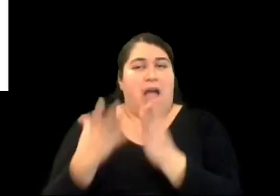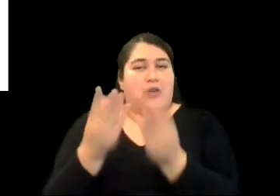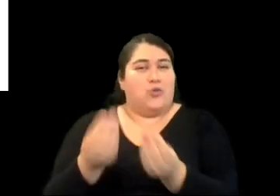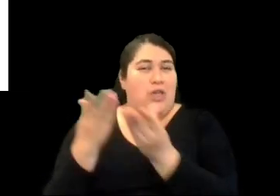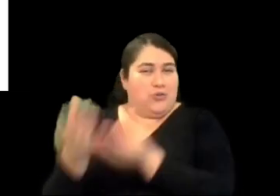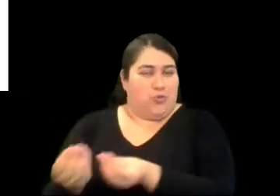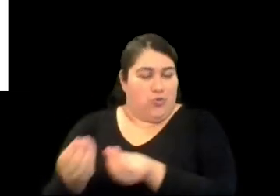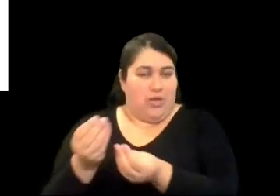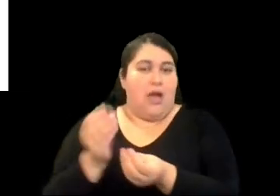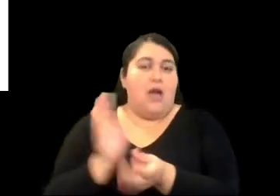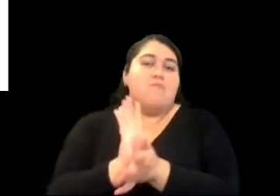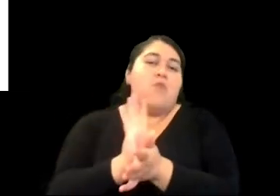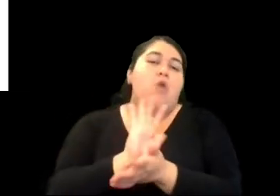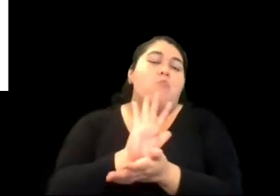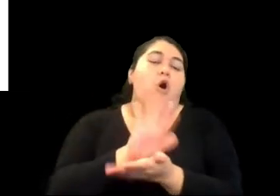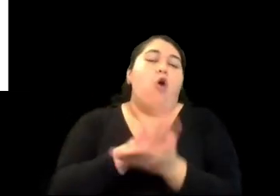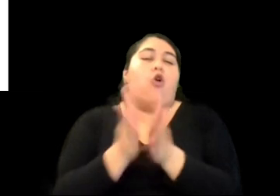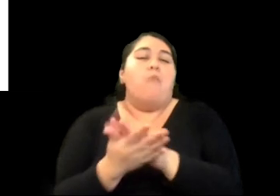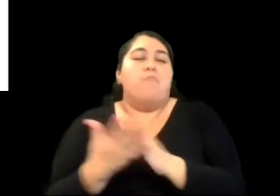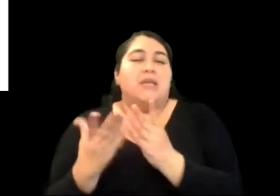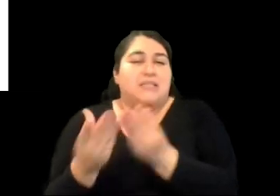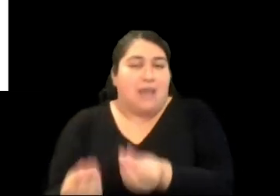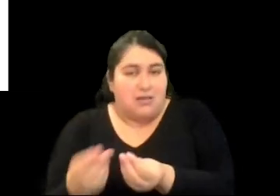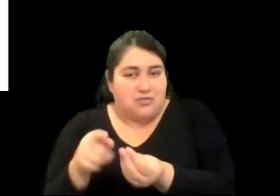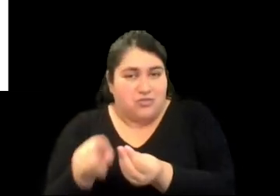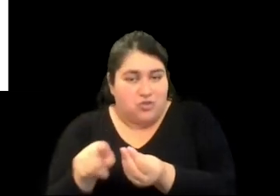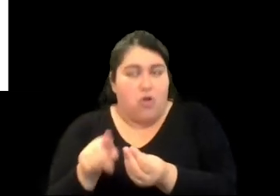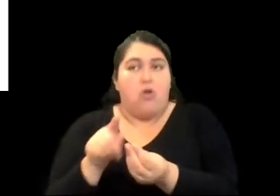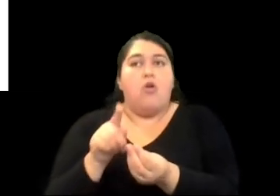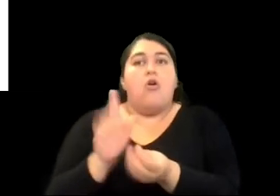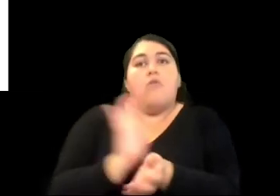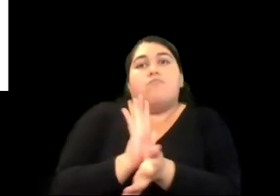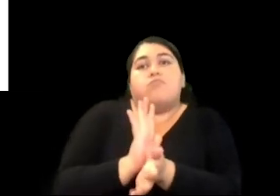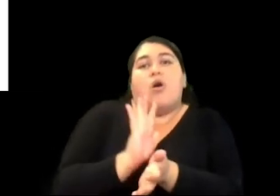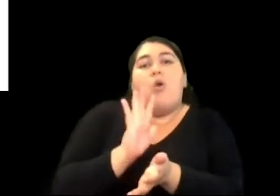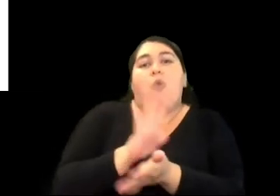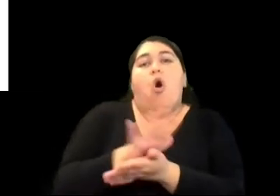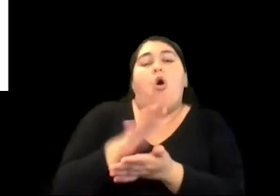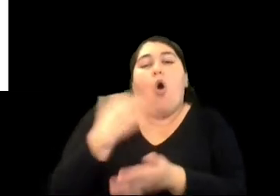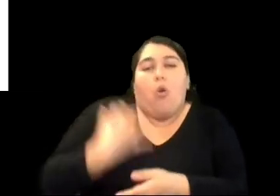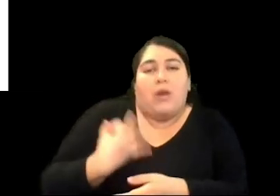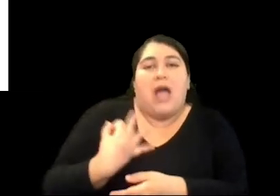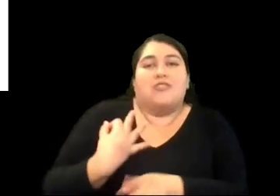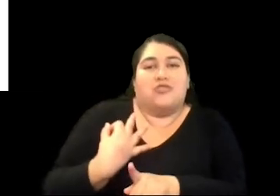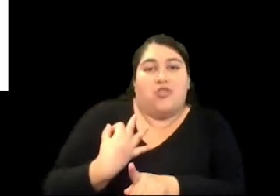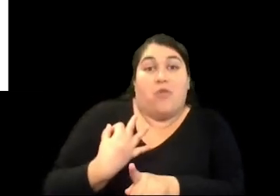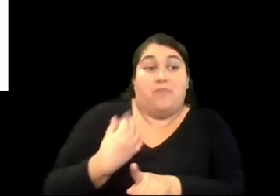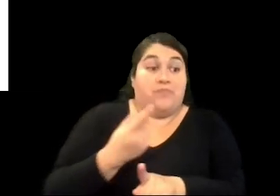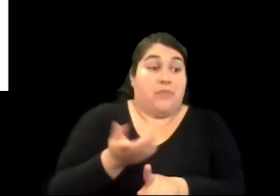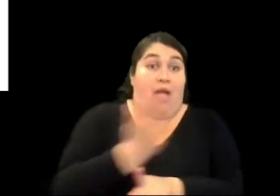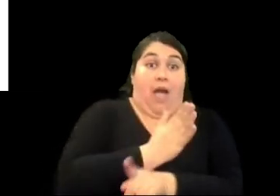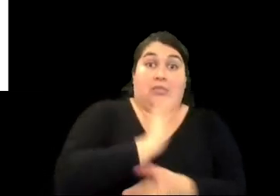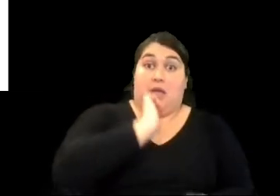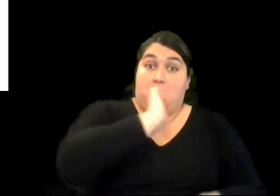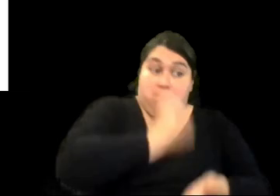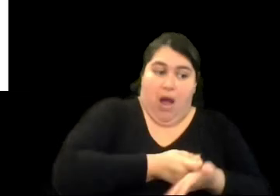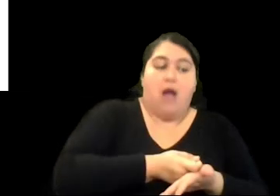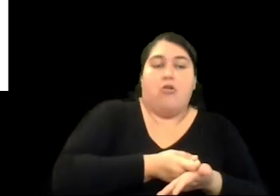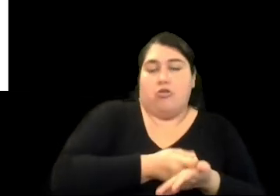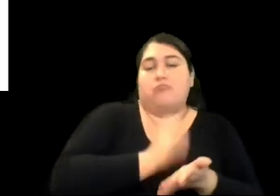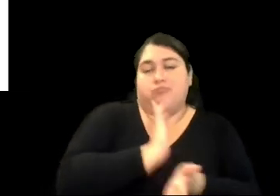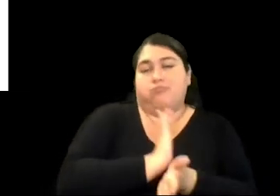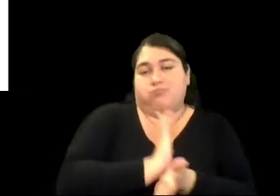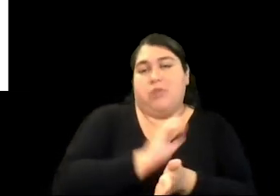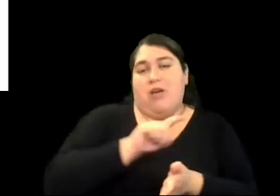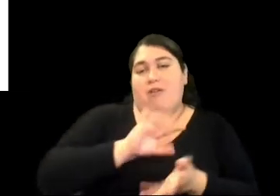compensación es otro método más de extinción de obligaciones, cuando se trata de compensación de saldos, nosotros sí hacemos procedente